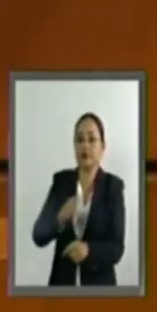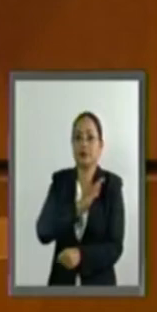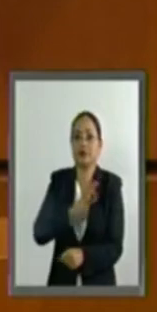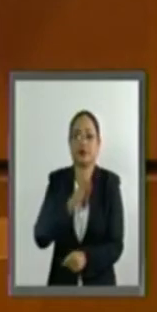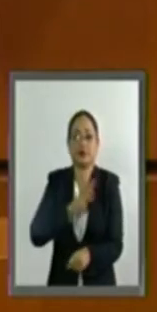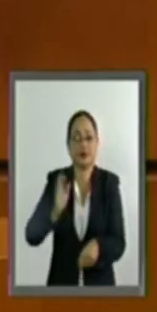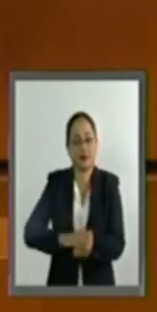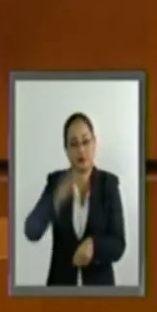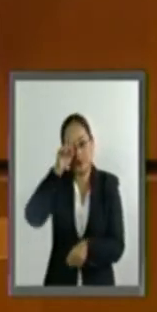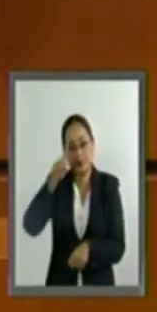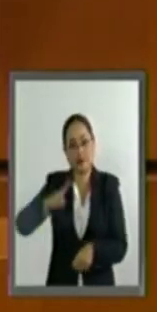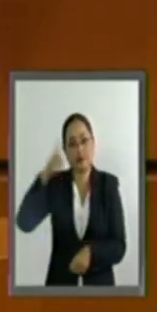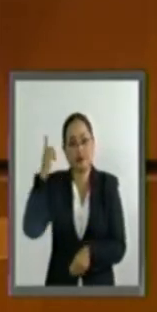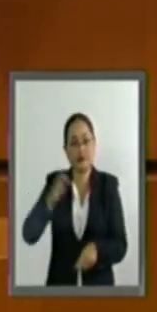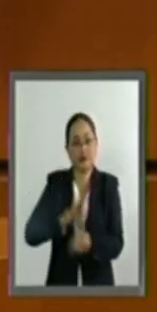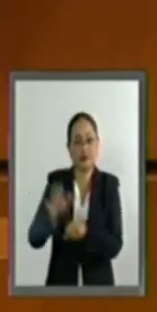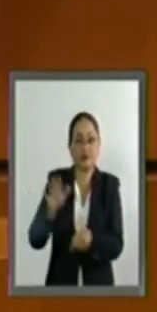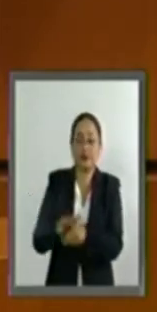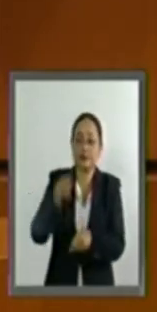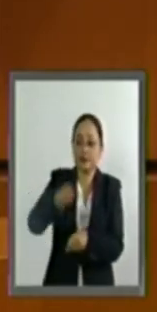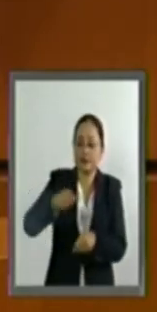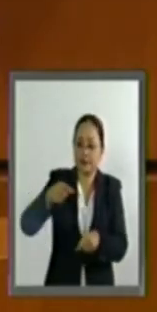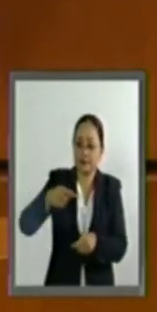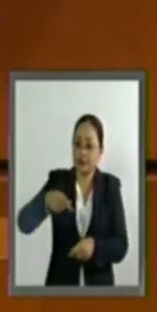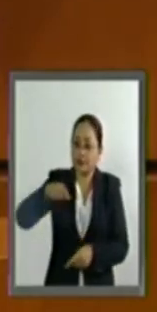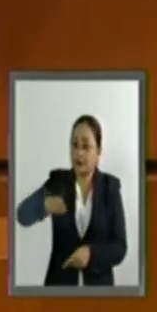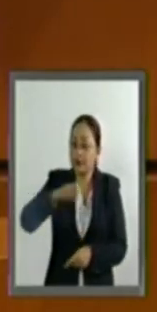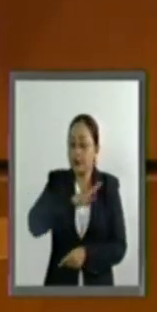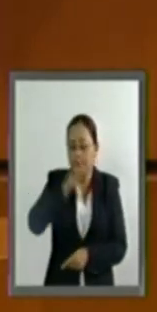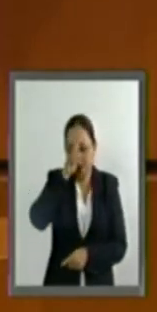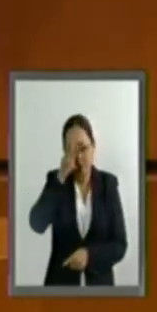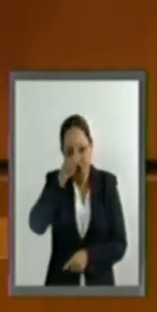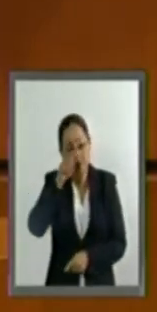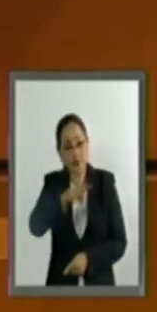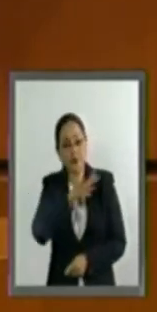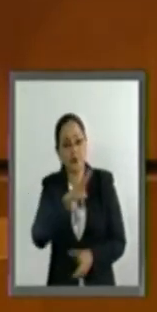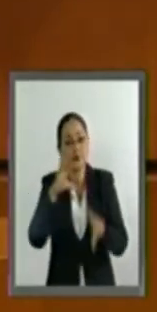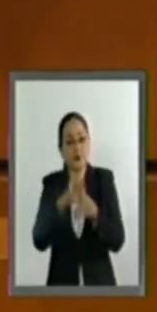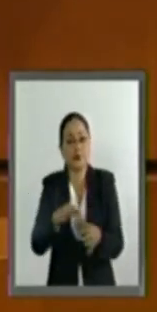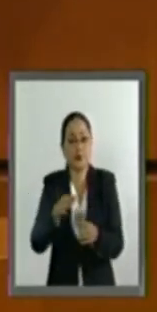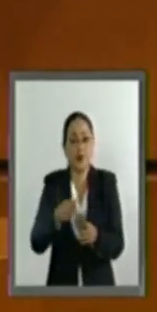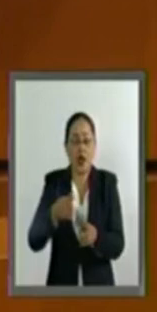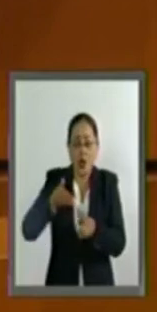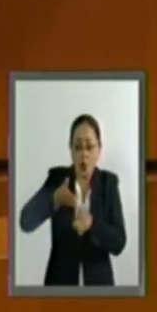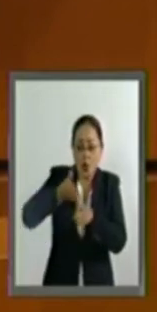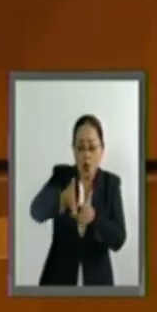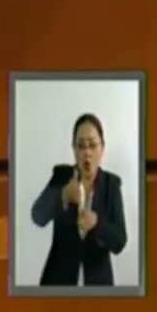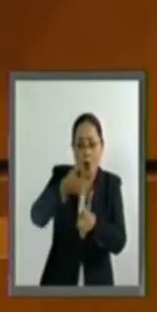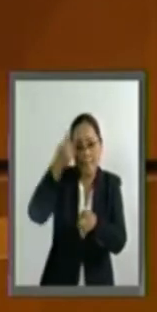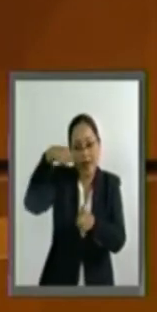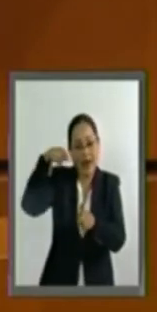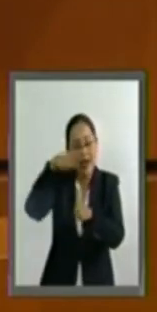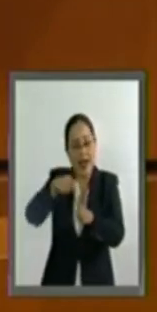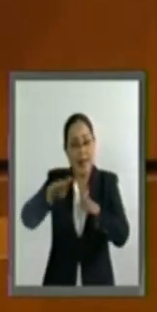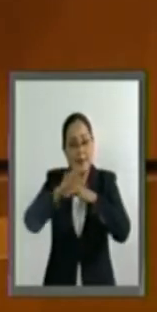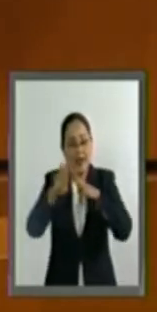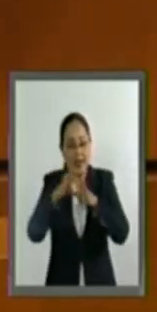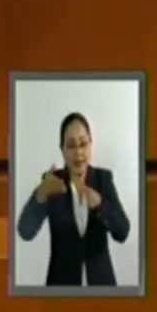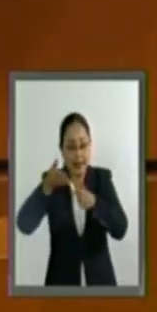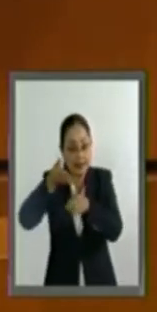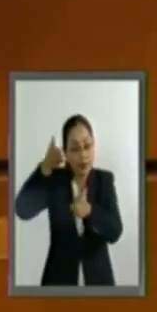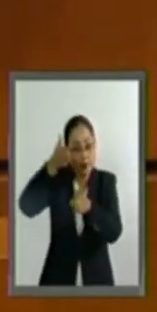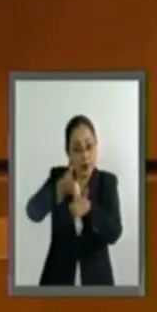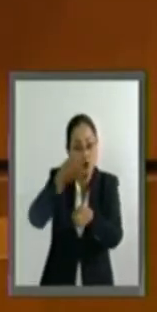mayores facilidades, orientación y atención, se ha considerado la pertinencia de un carril preferente para esta hipótesis en